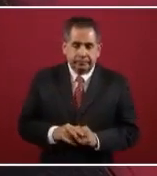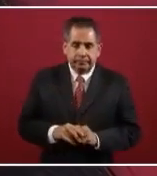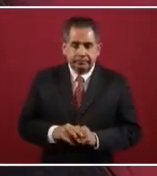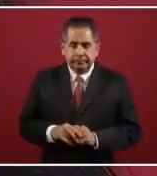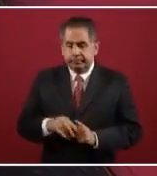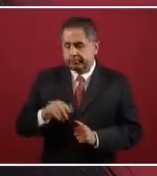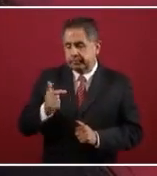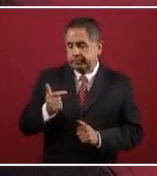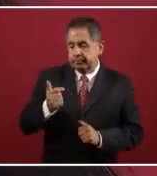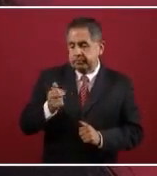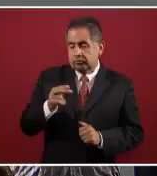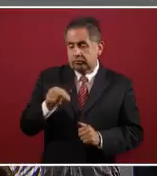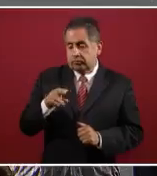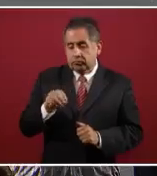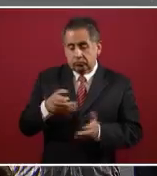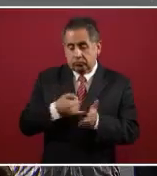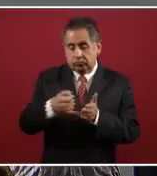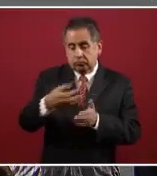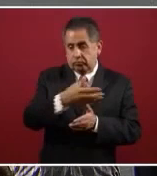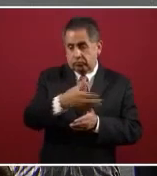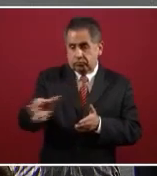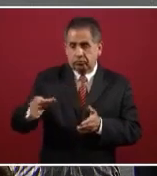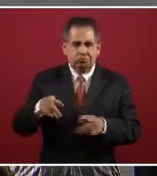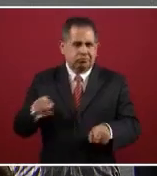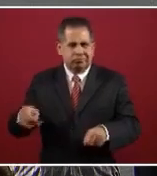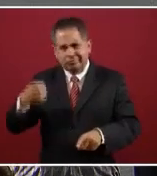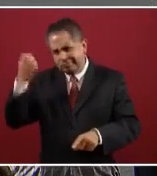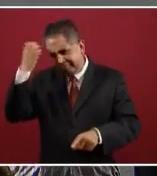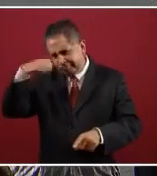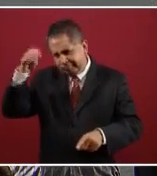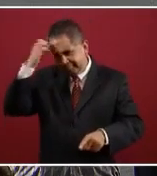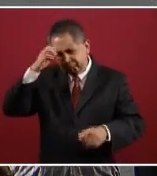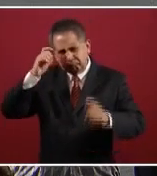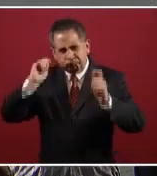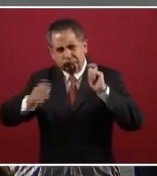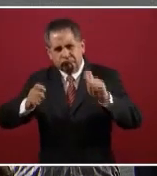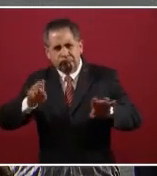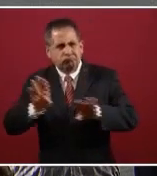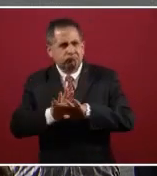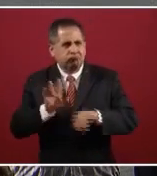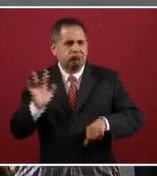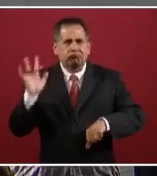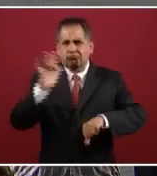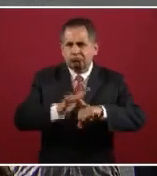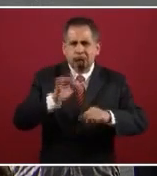agrónoma, con mucha experiencia en trabajo de campo.